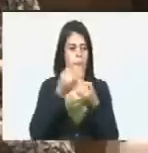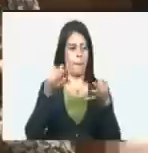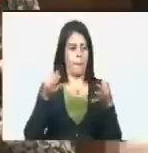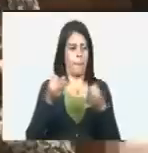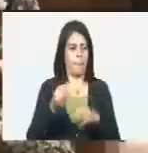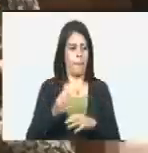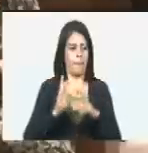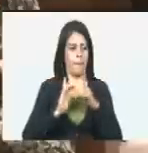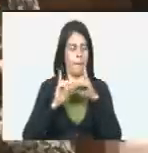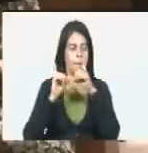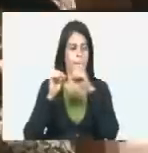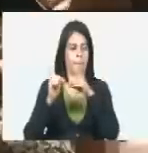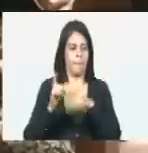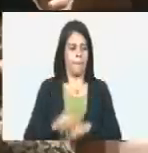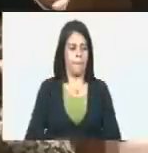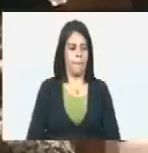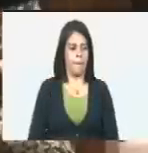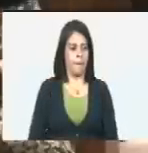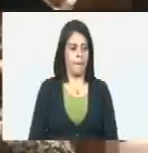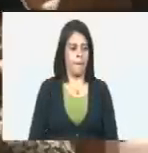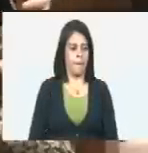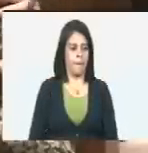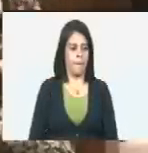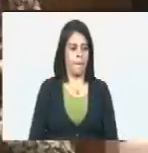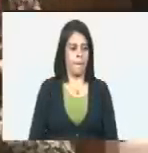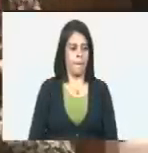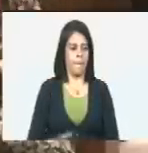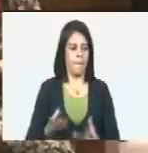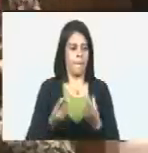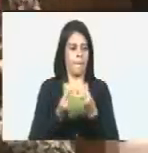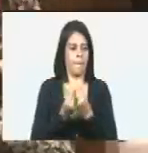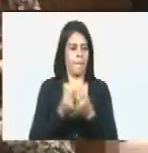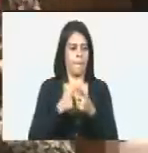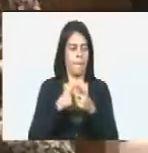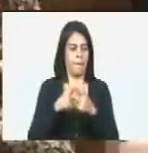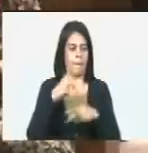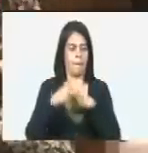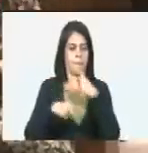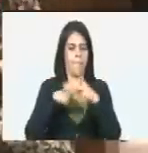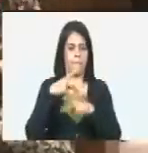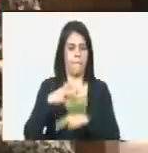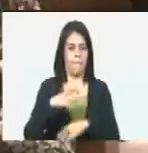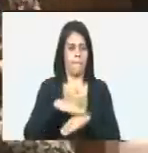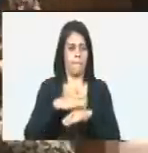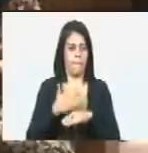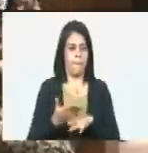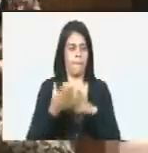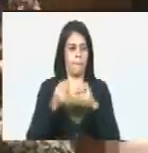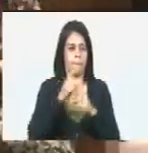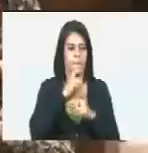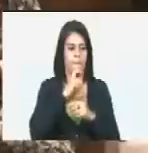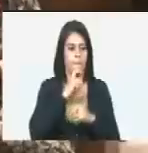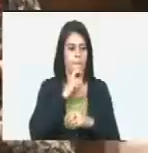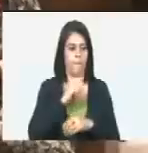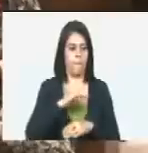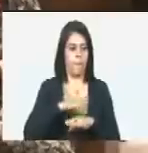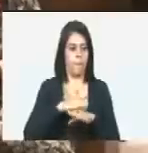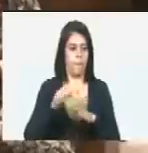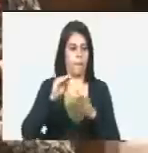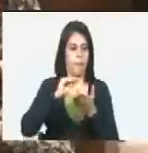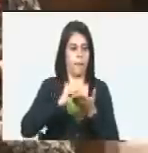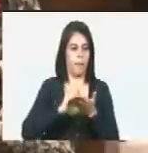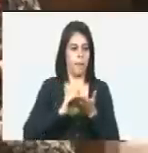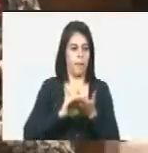dedicación ha venido llevando este proceso tan complejo que en realidad es un proceso